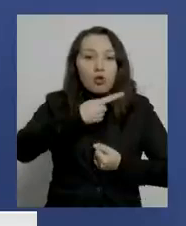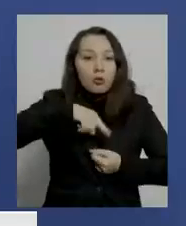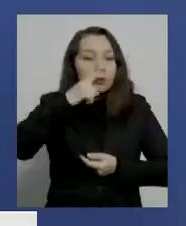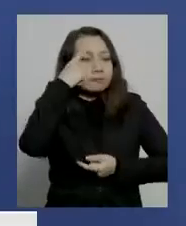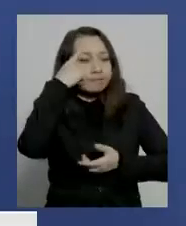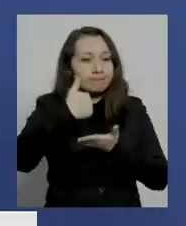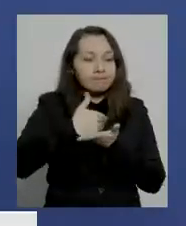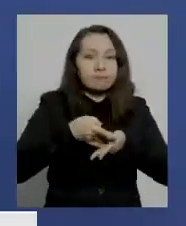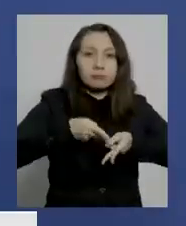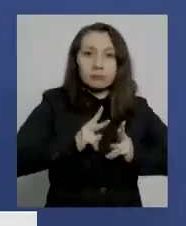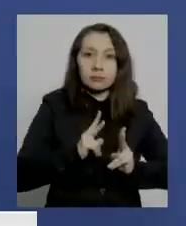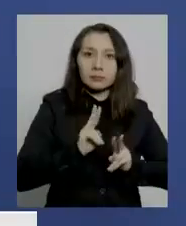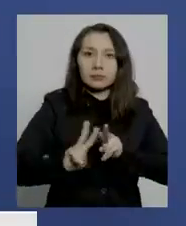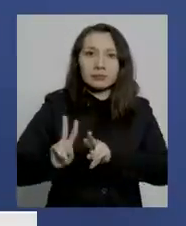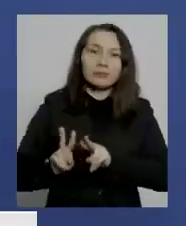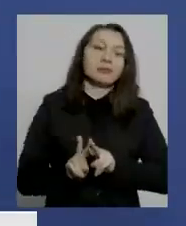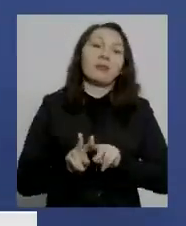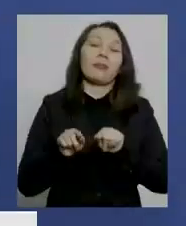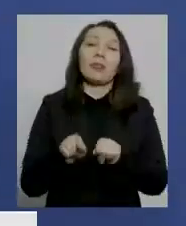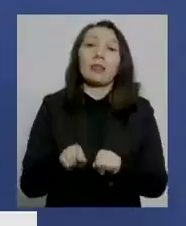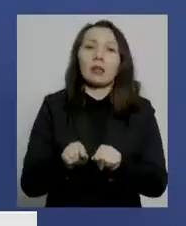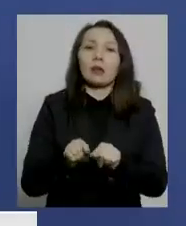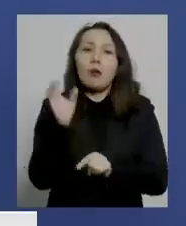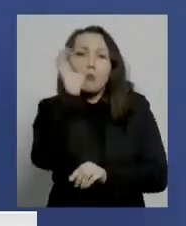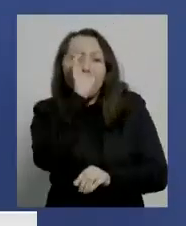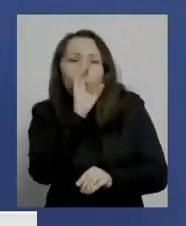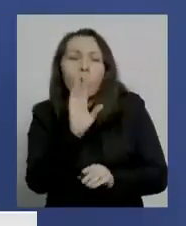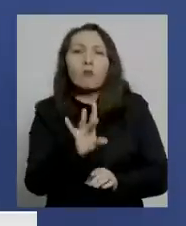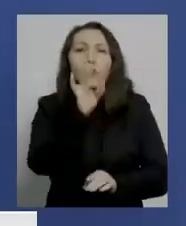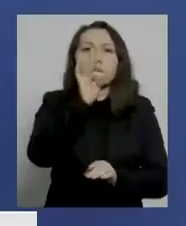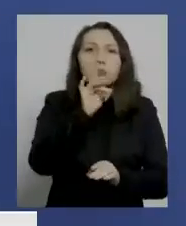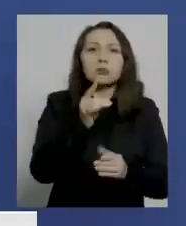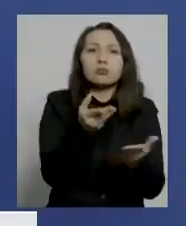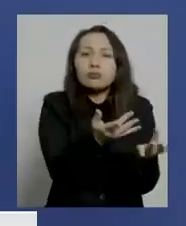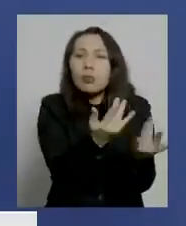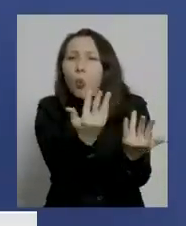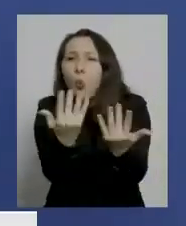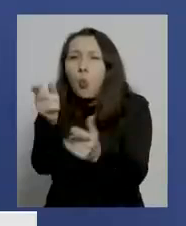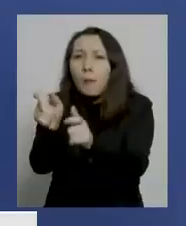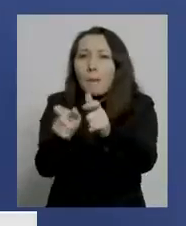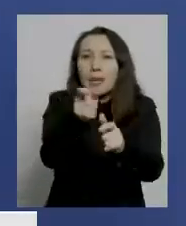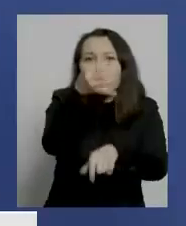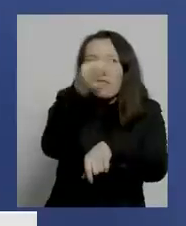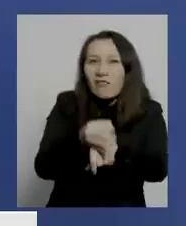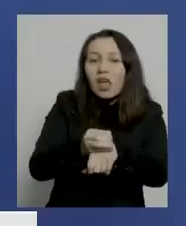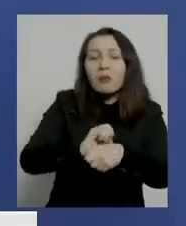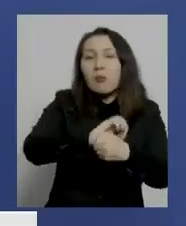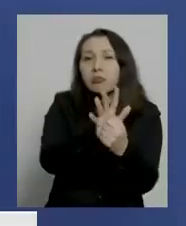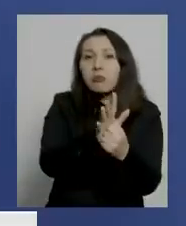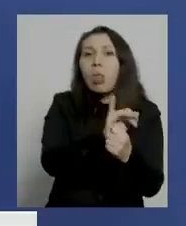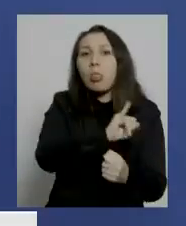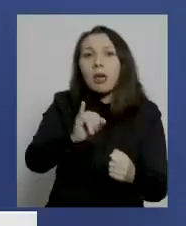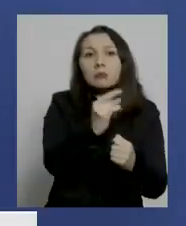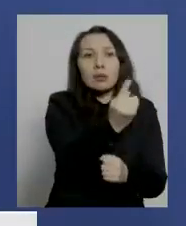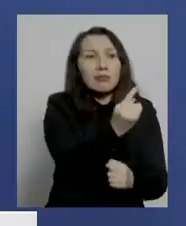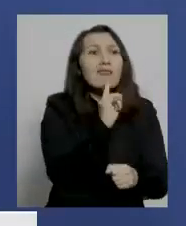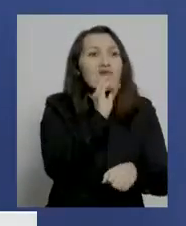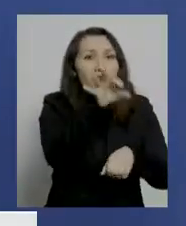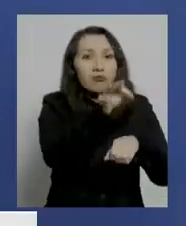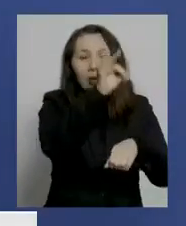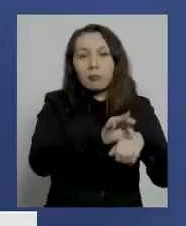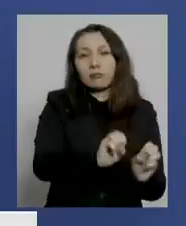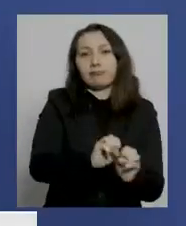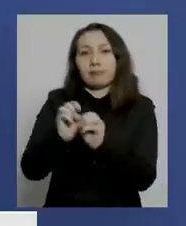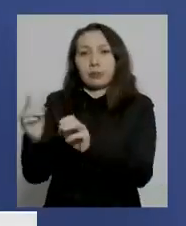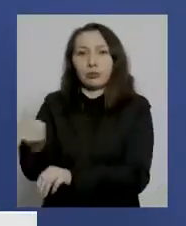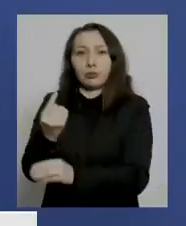permite hacer el testeo, la trazabilidad y luego el aislamiento, también